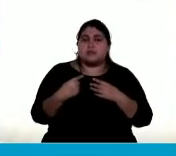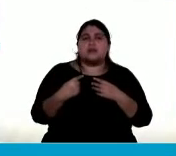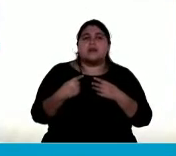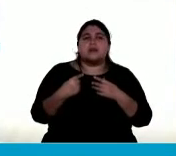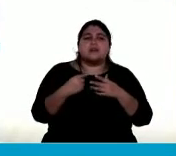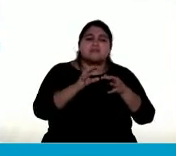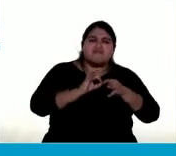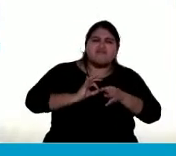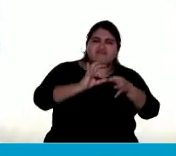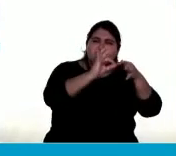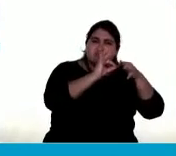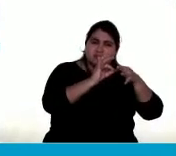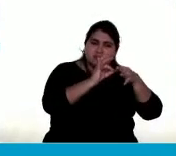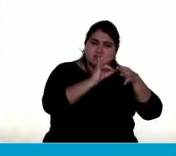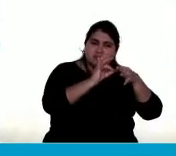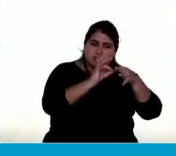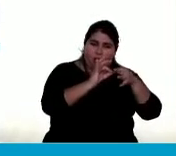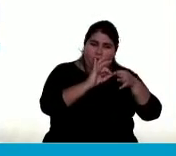no es unanimidad.